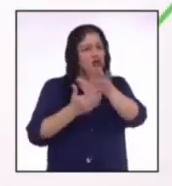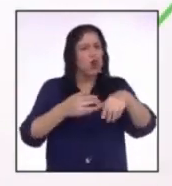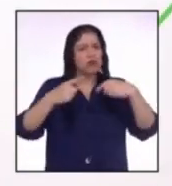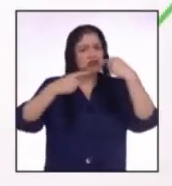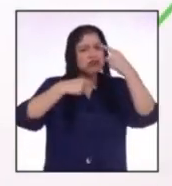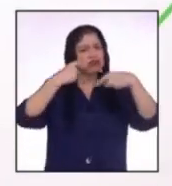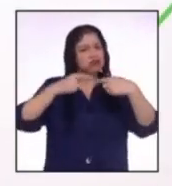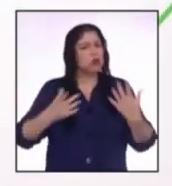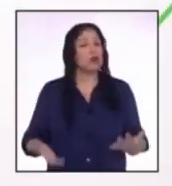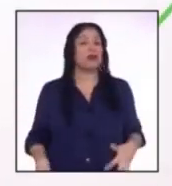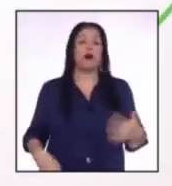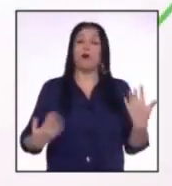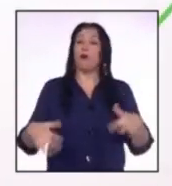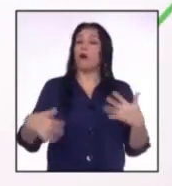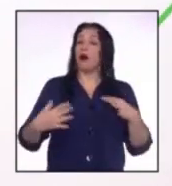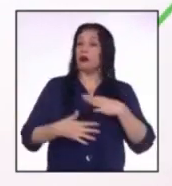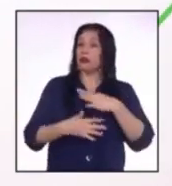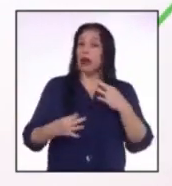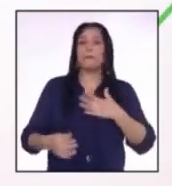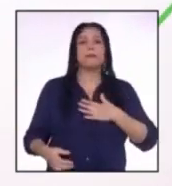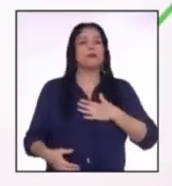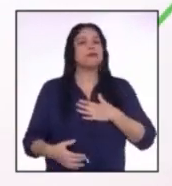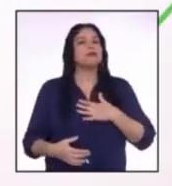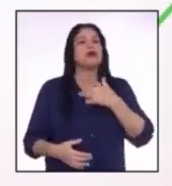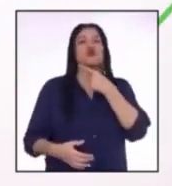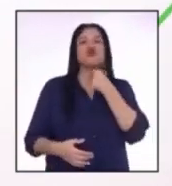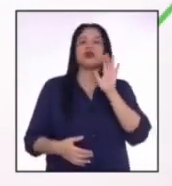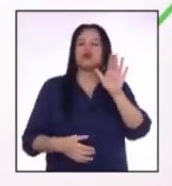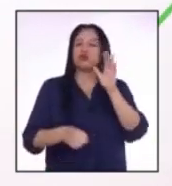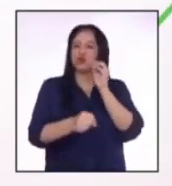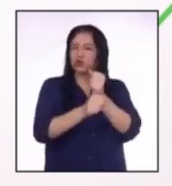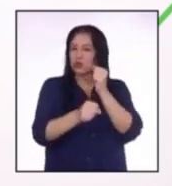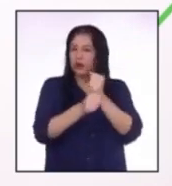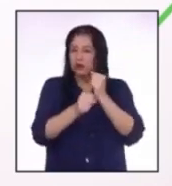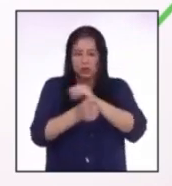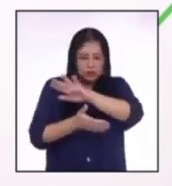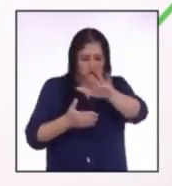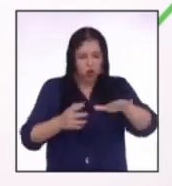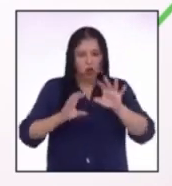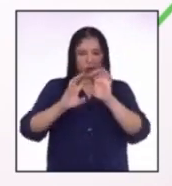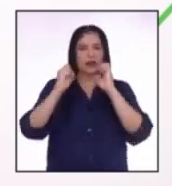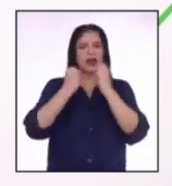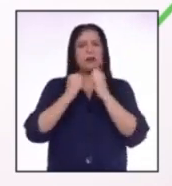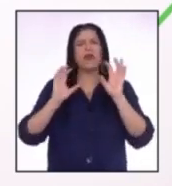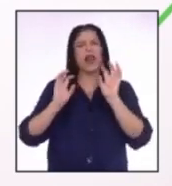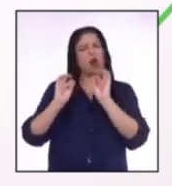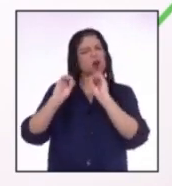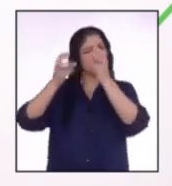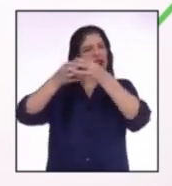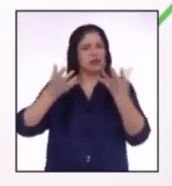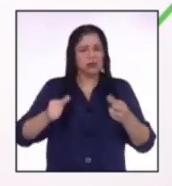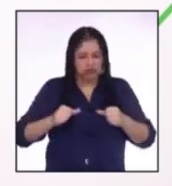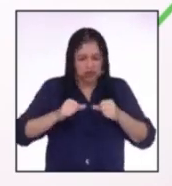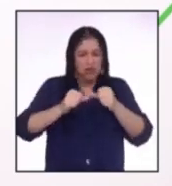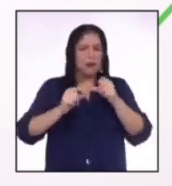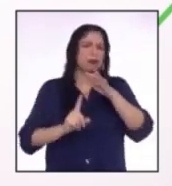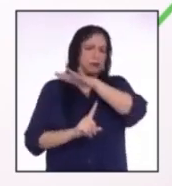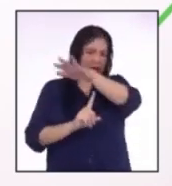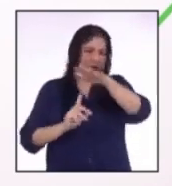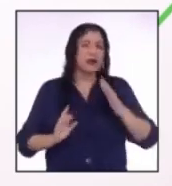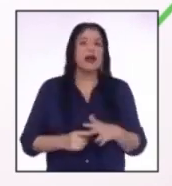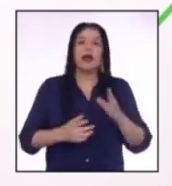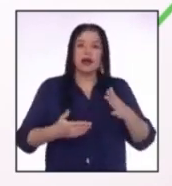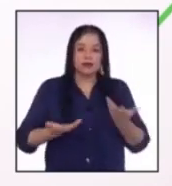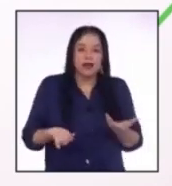bruno nos ha comentado verdad bueno a mí me encanta como su trabajo y el de todo el equipo de conservamos por naturaleza inspiró a